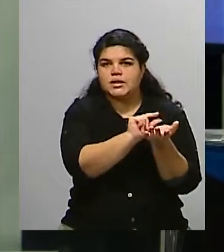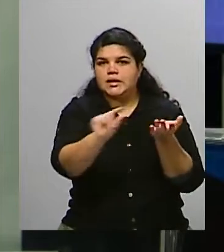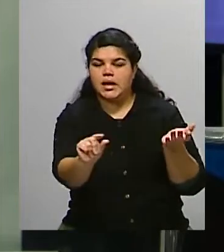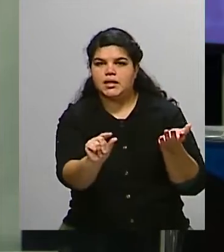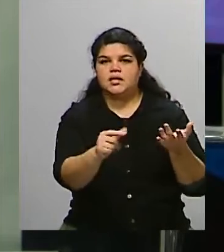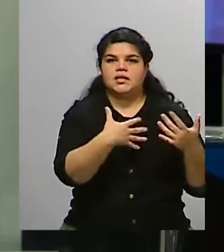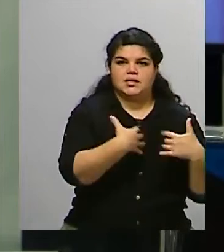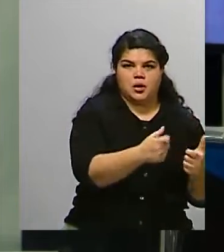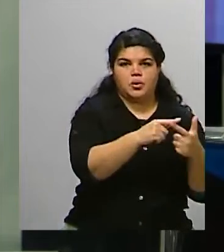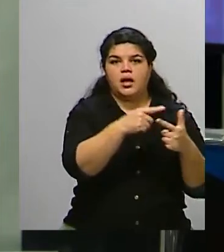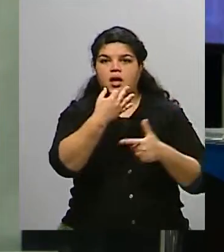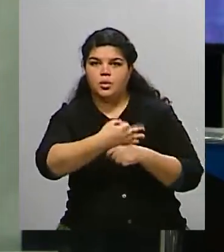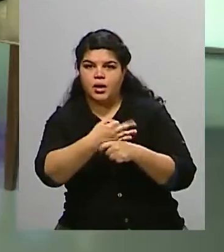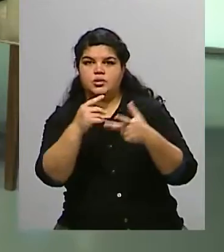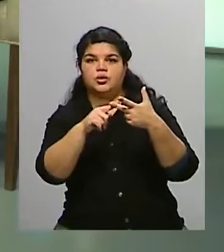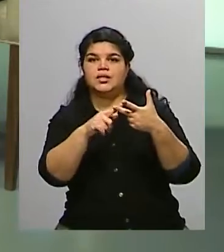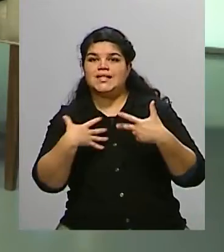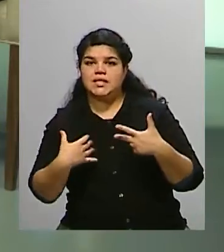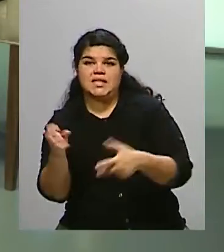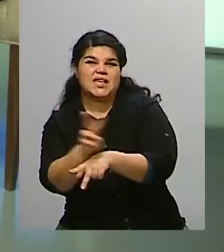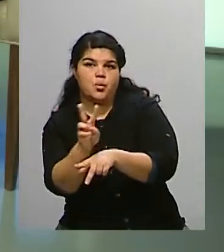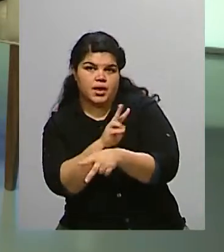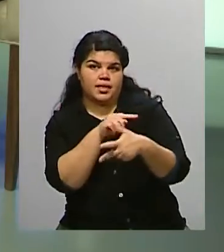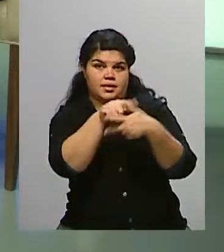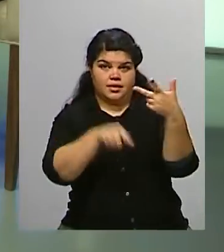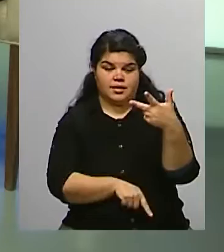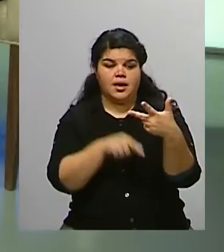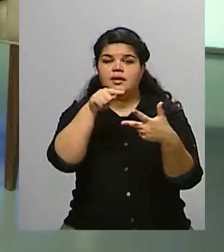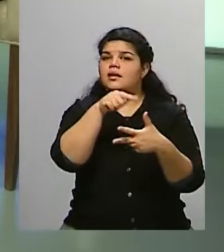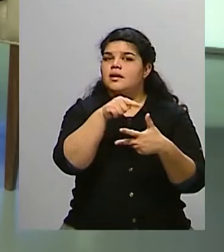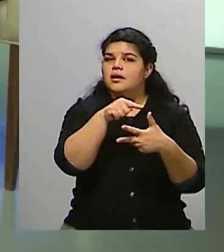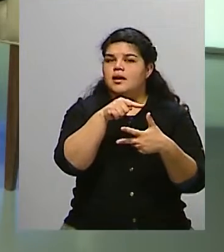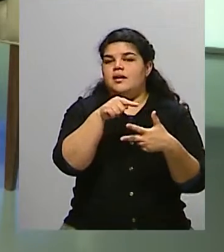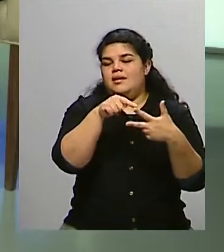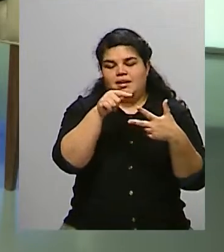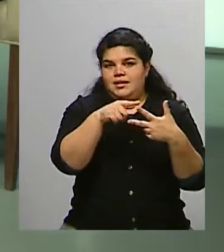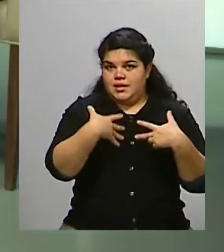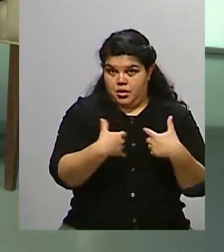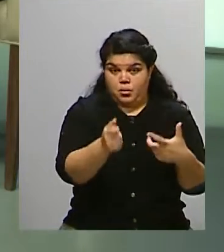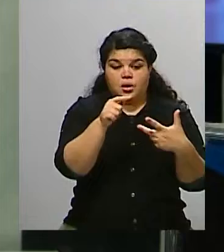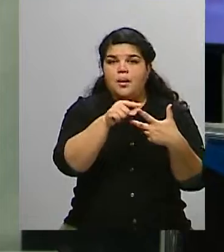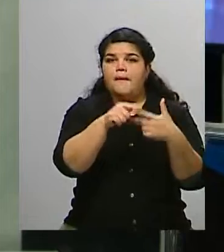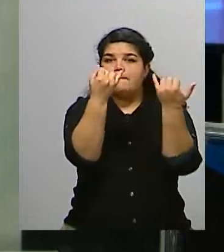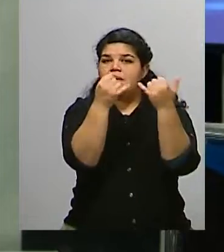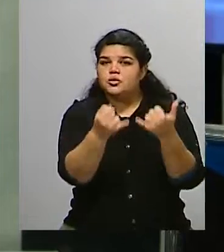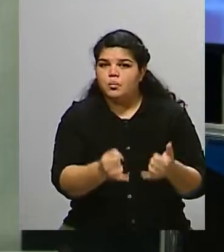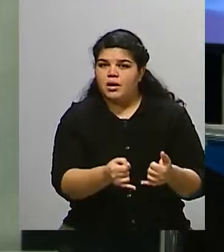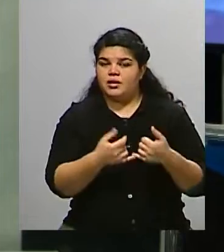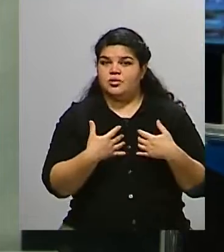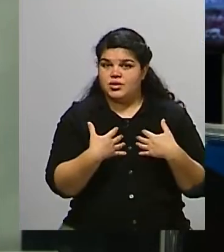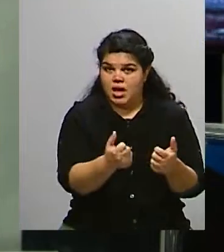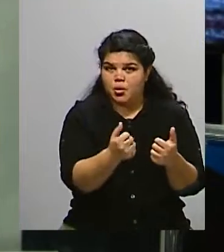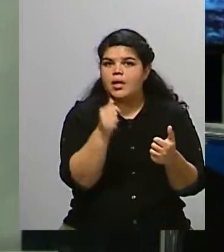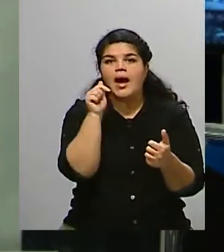En cuanto a salud, el objetivo es principal y los presupuestos de salud en general